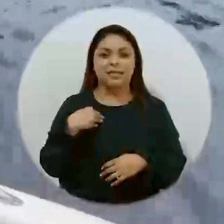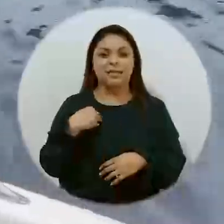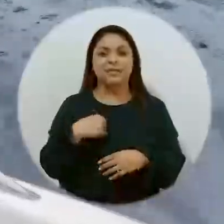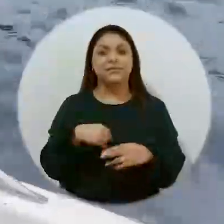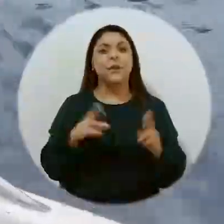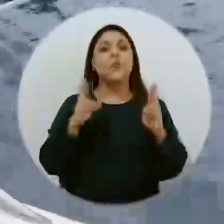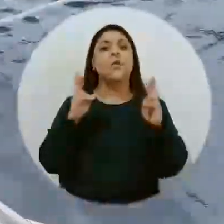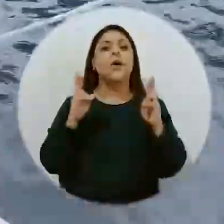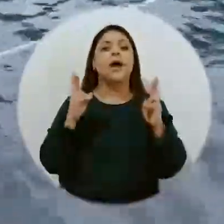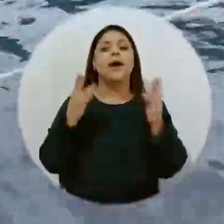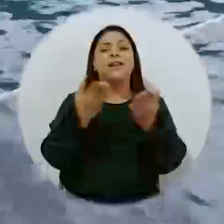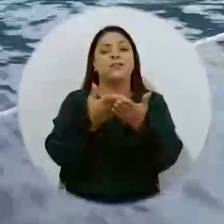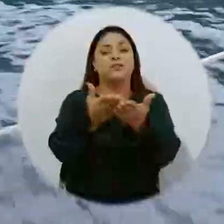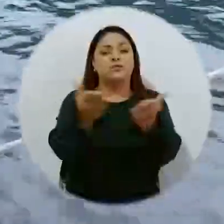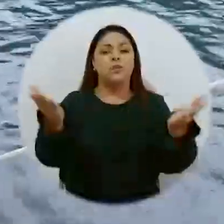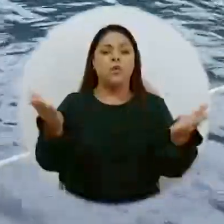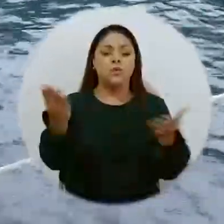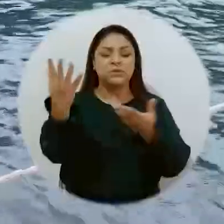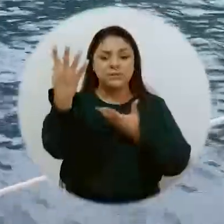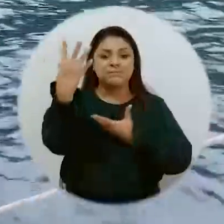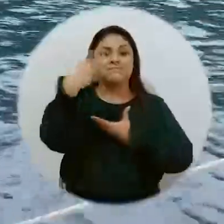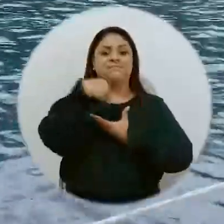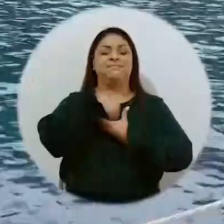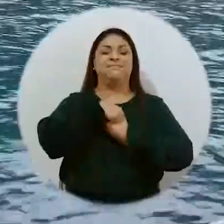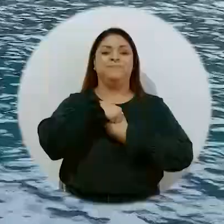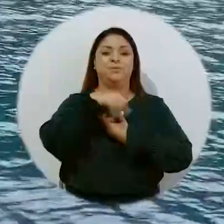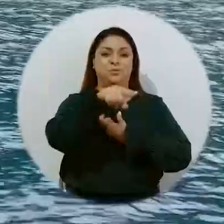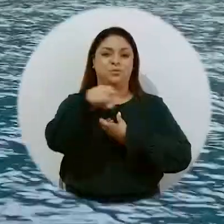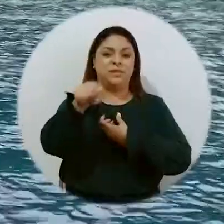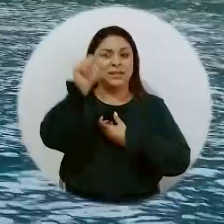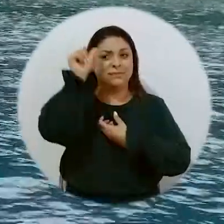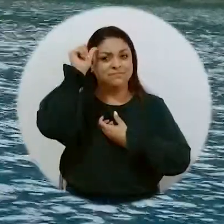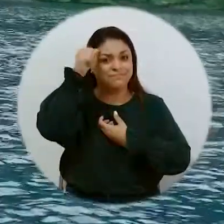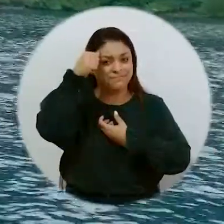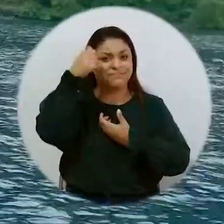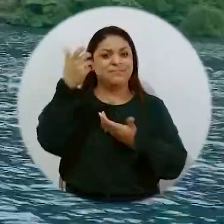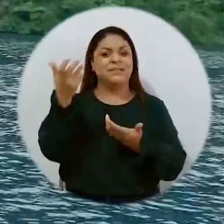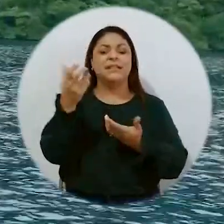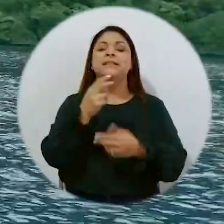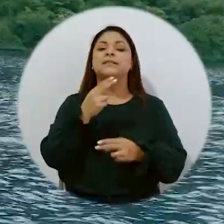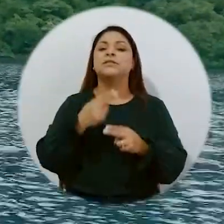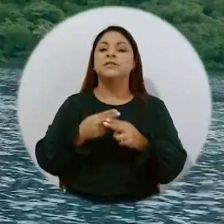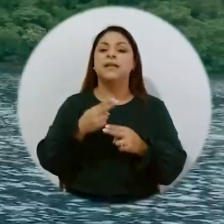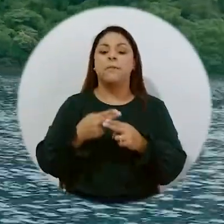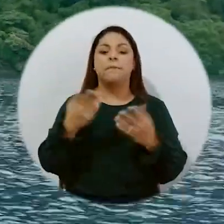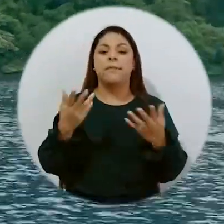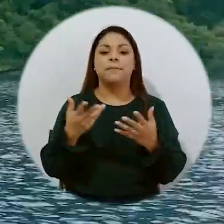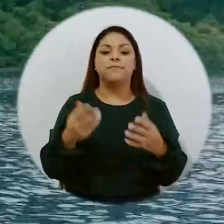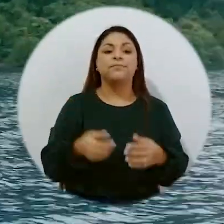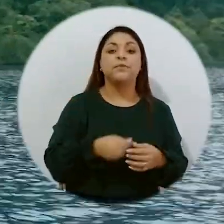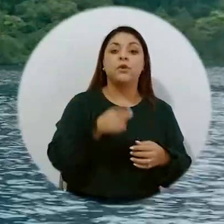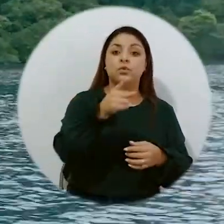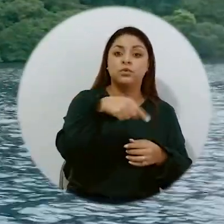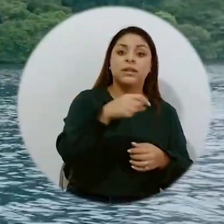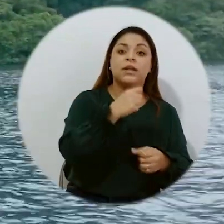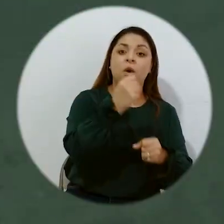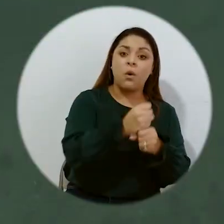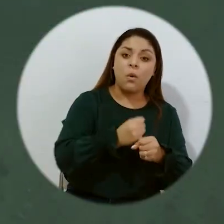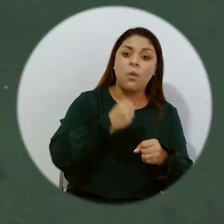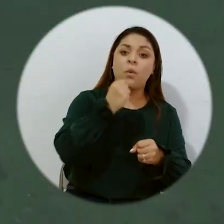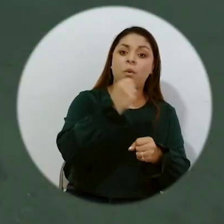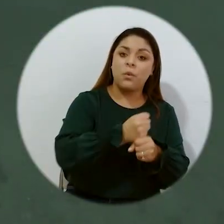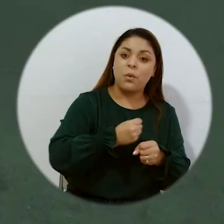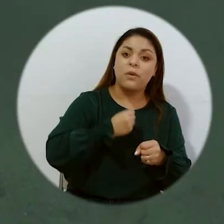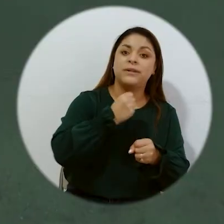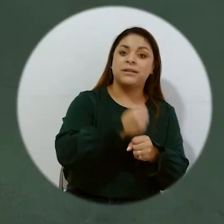maravillosa. Si pudiéramos todos incluir este filtro en nuestras mentes, obrar de manera tal que